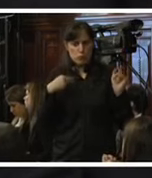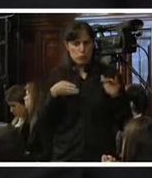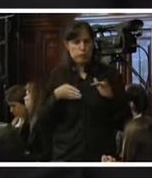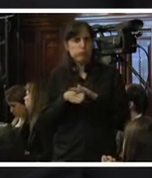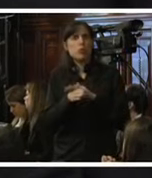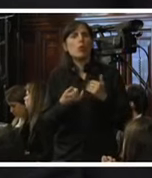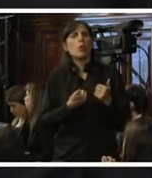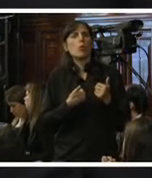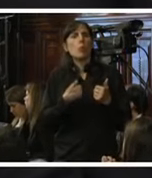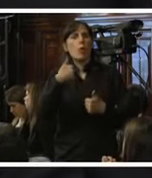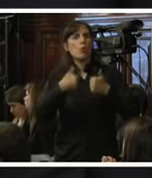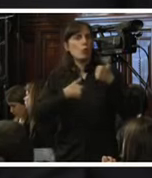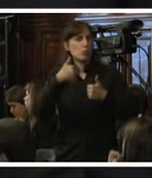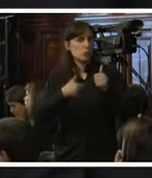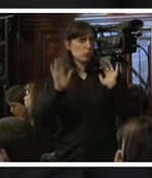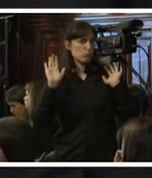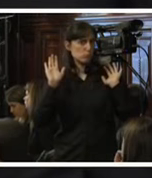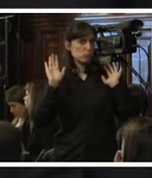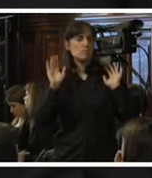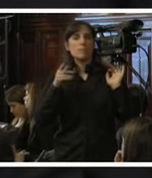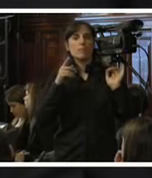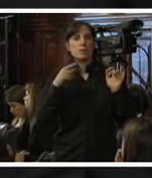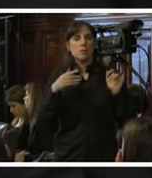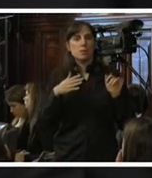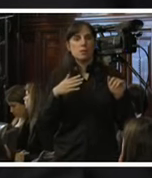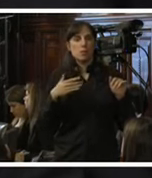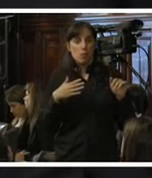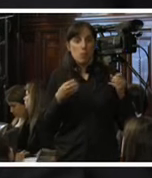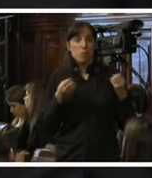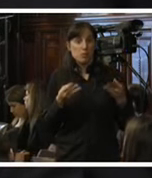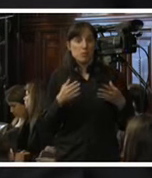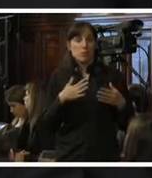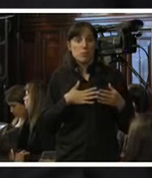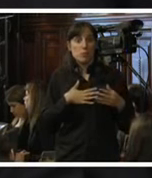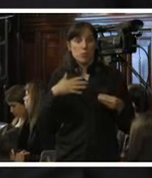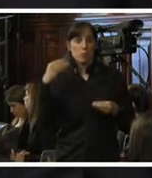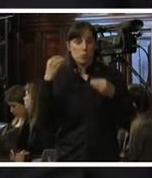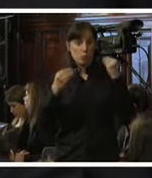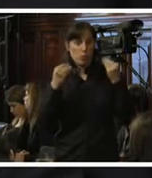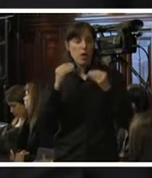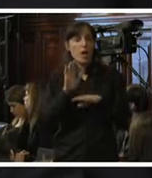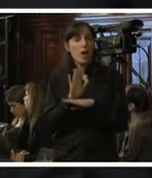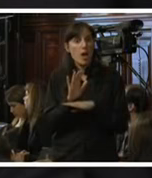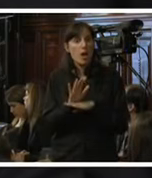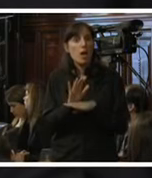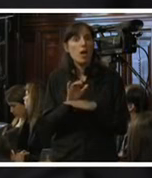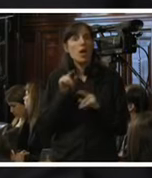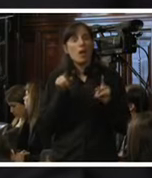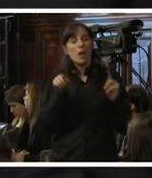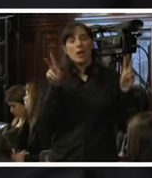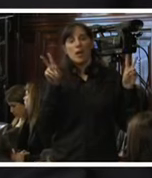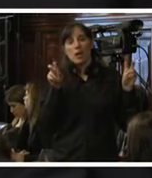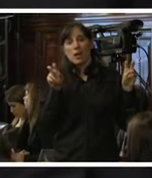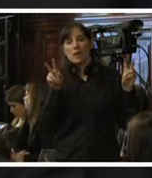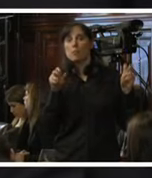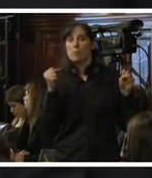mis afanes están también en la misma línea que es preocupación nuestra. Entonces, ese es un punto creo que es, tenemos